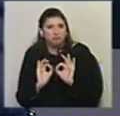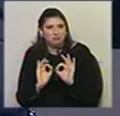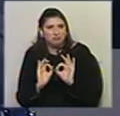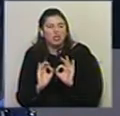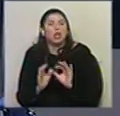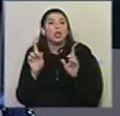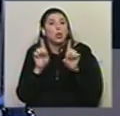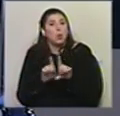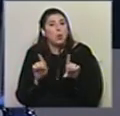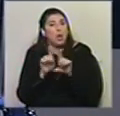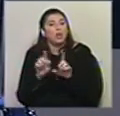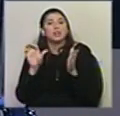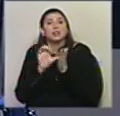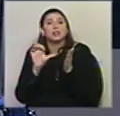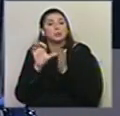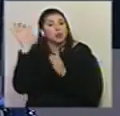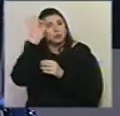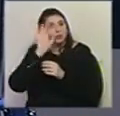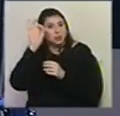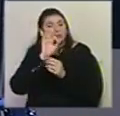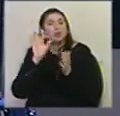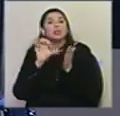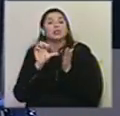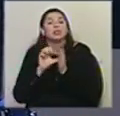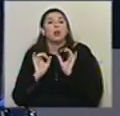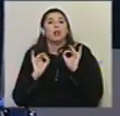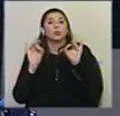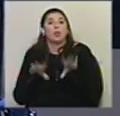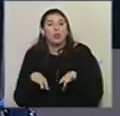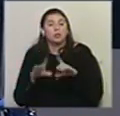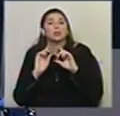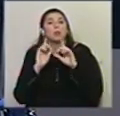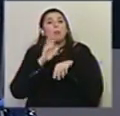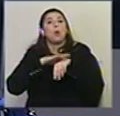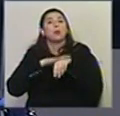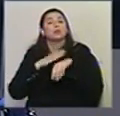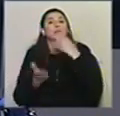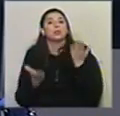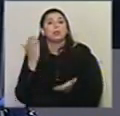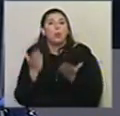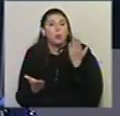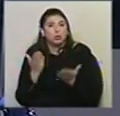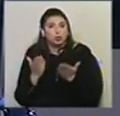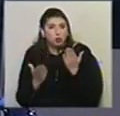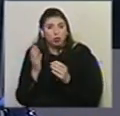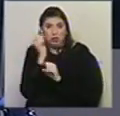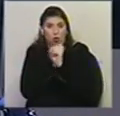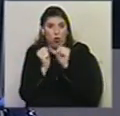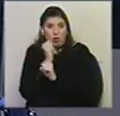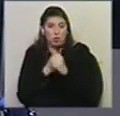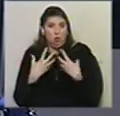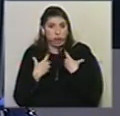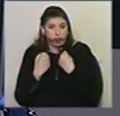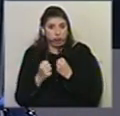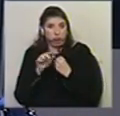inglés, como se cree en el sistema australiano, que las instancias de evaluación de tecnología sanitaria son lo suficientemente